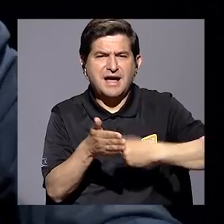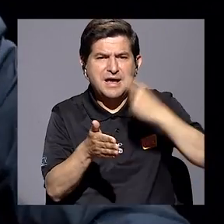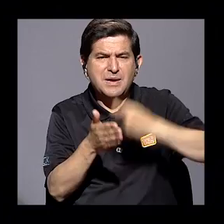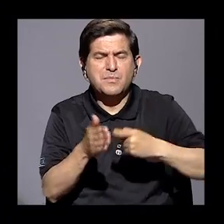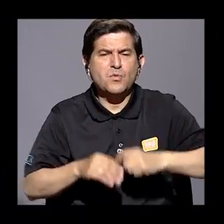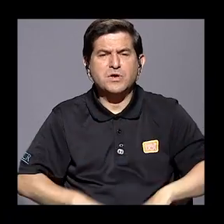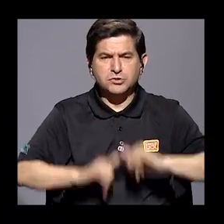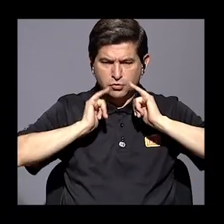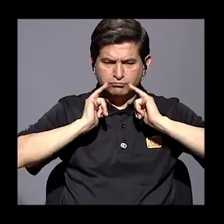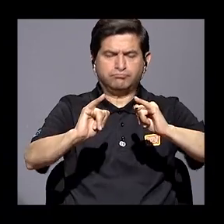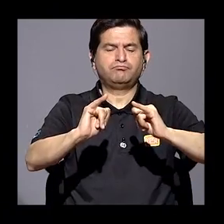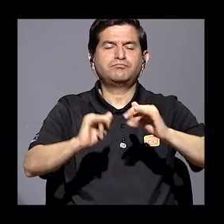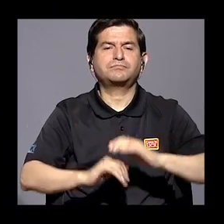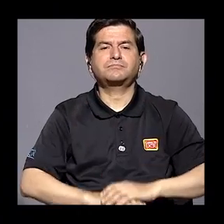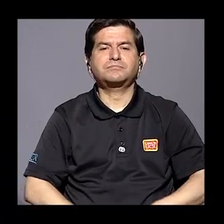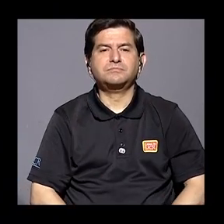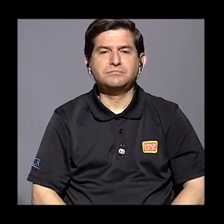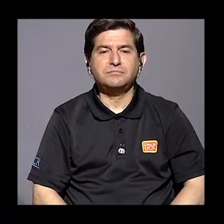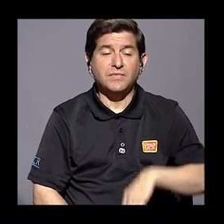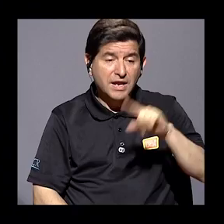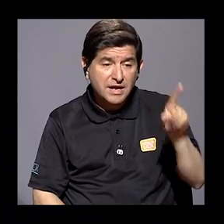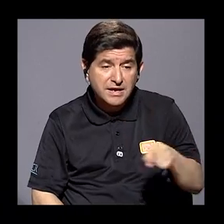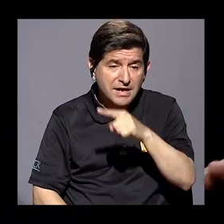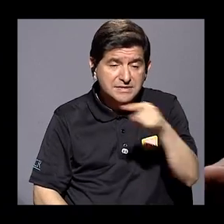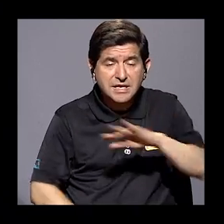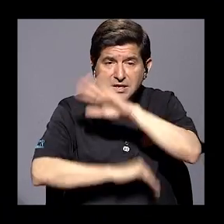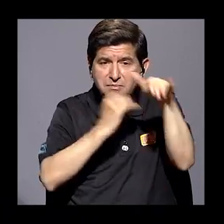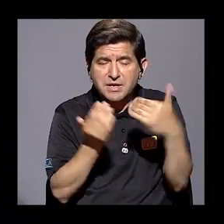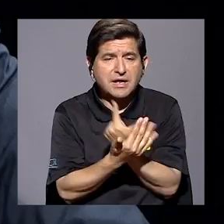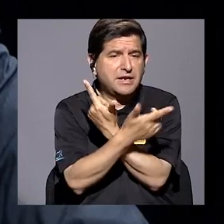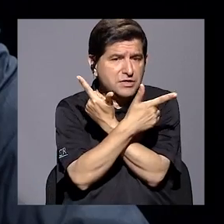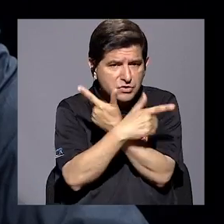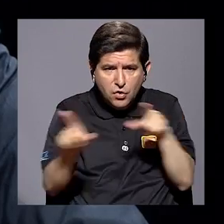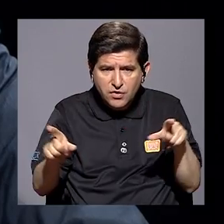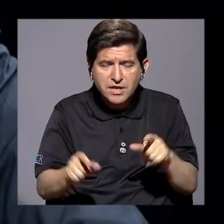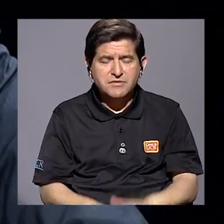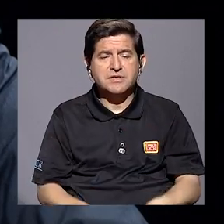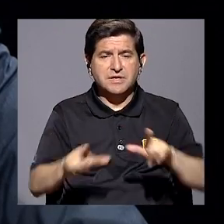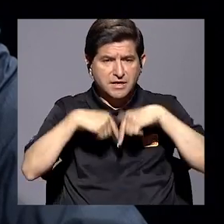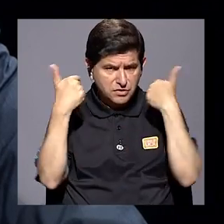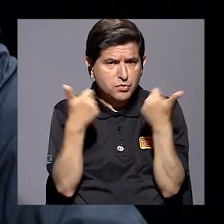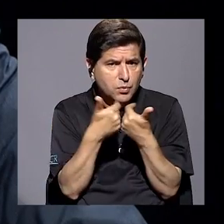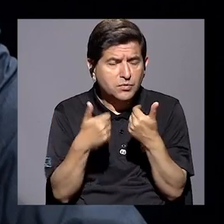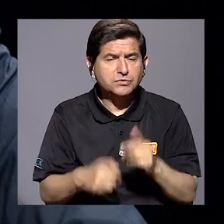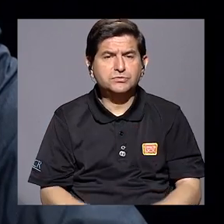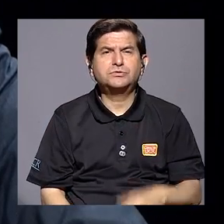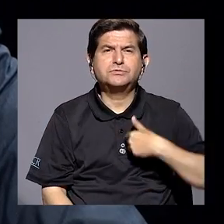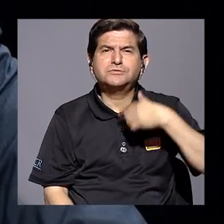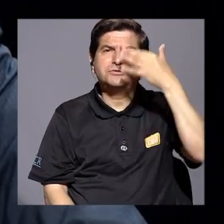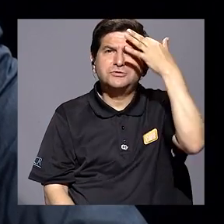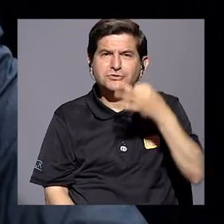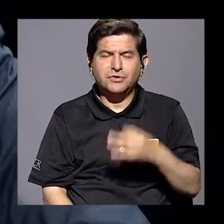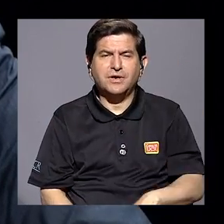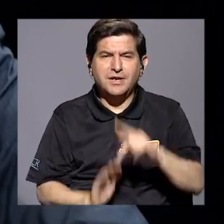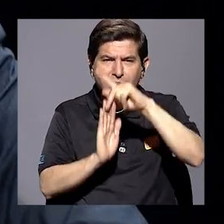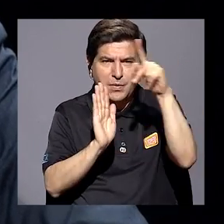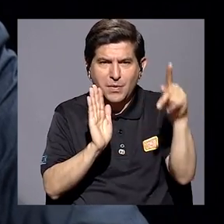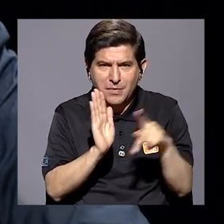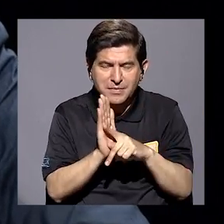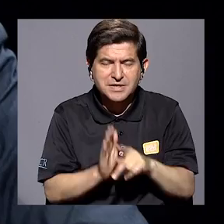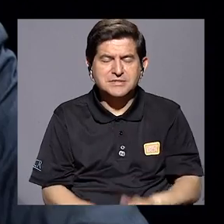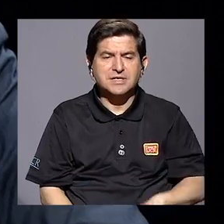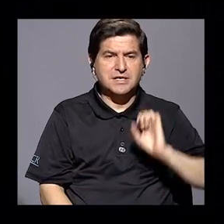parejo se eliminarán todas las exoneraciones de sectores yo creo en el